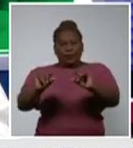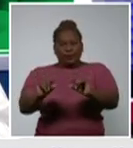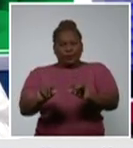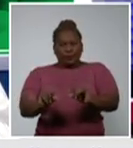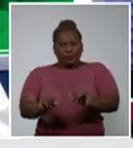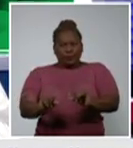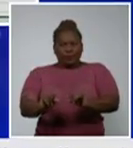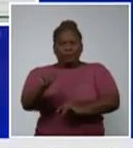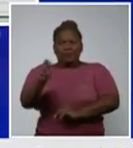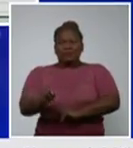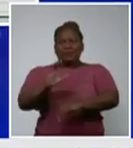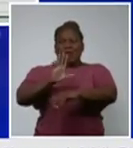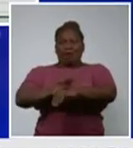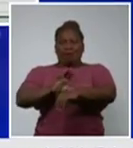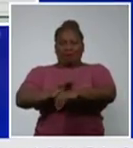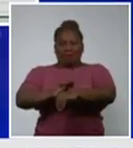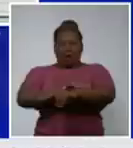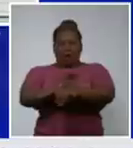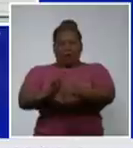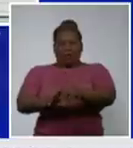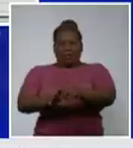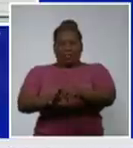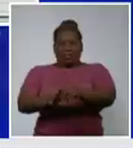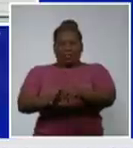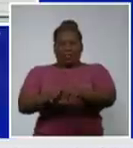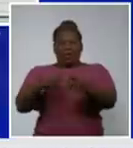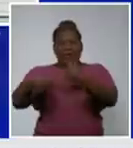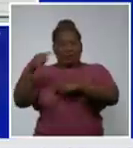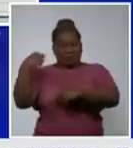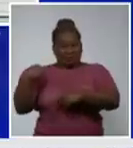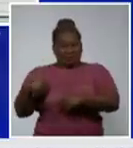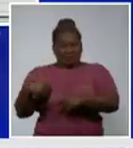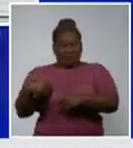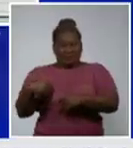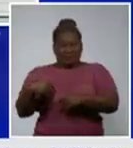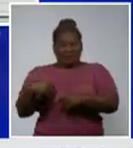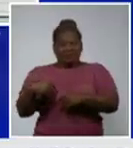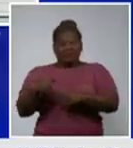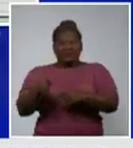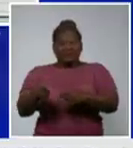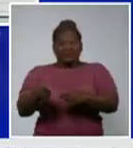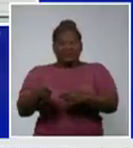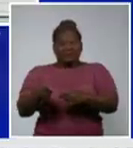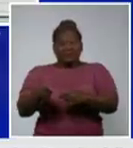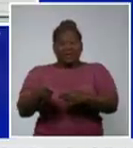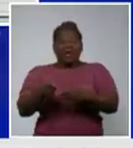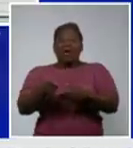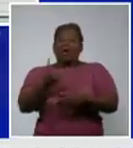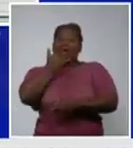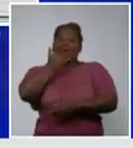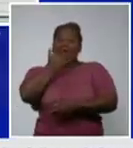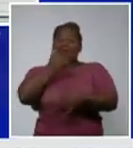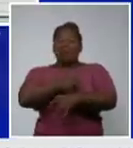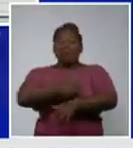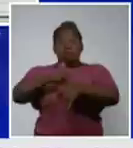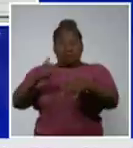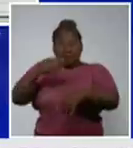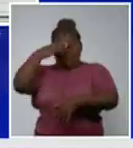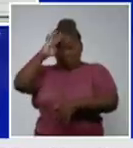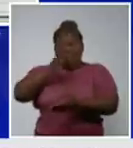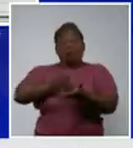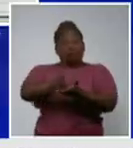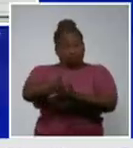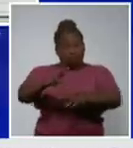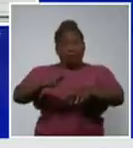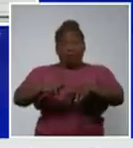casos en el día de ayer, de todas formas con la tasa más alta de Cuba y con